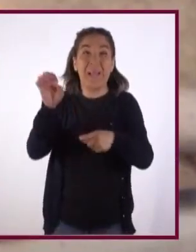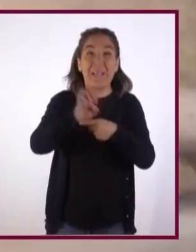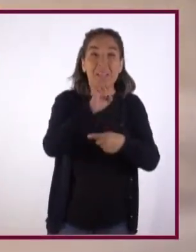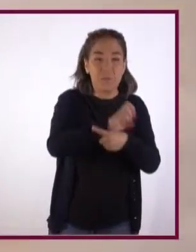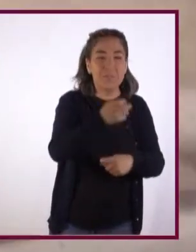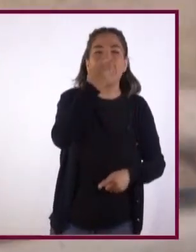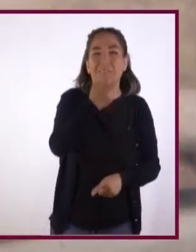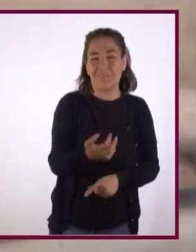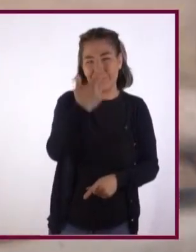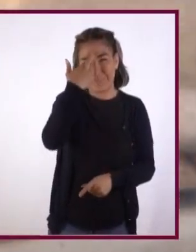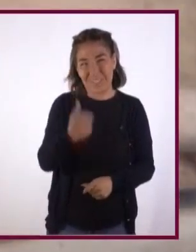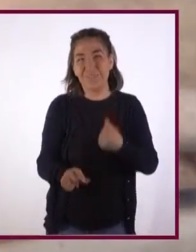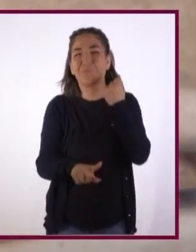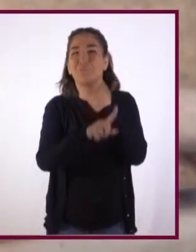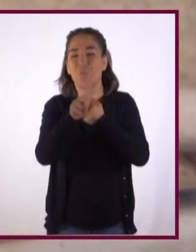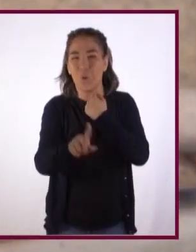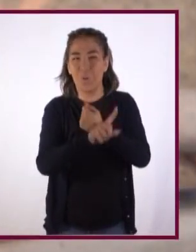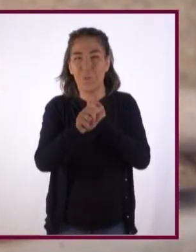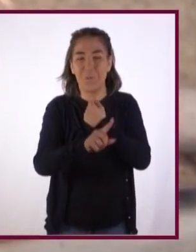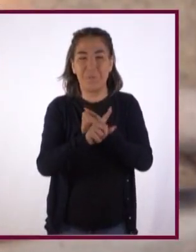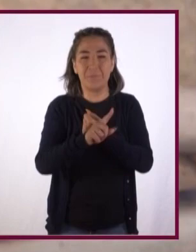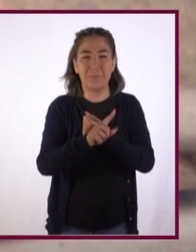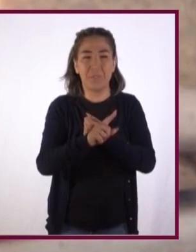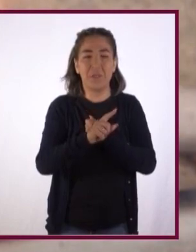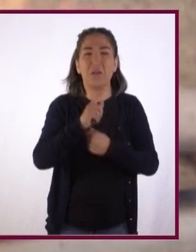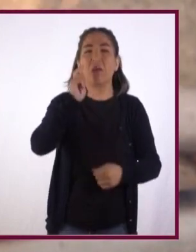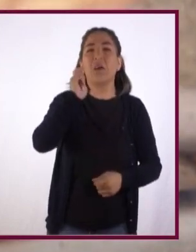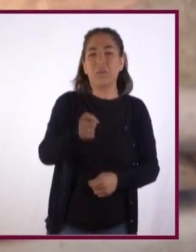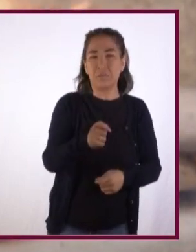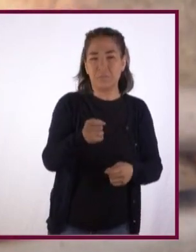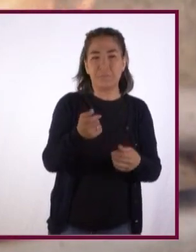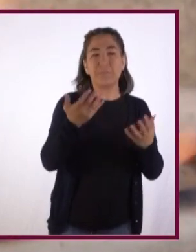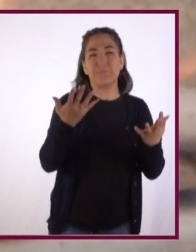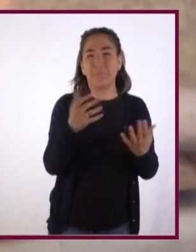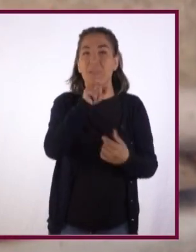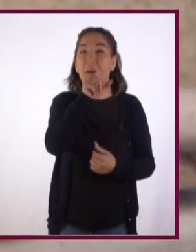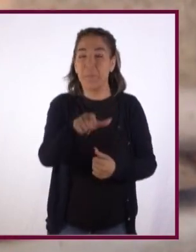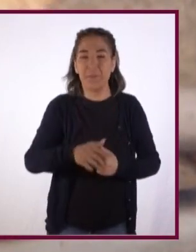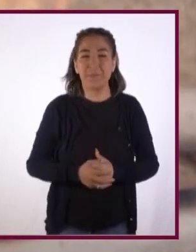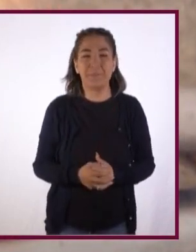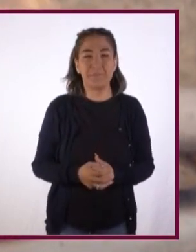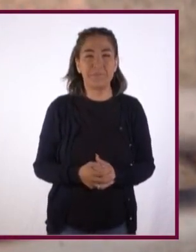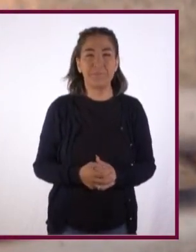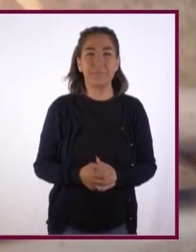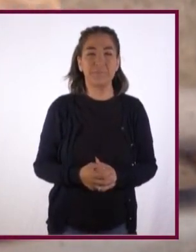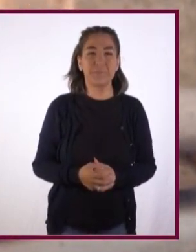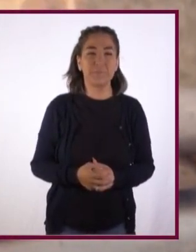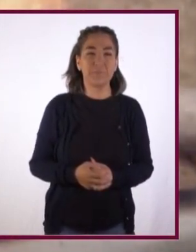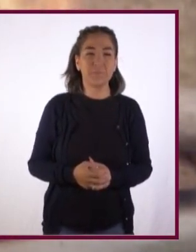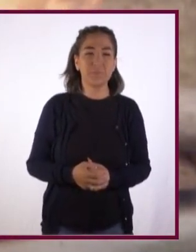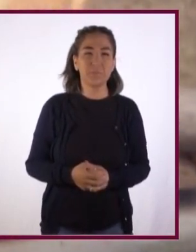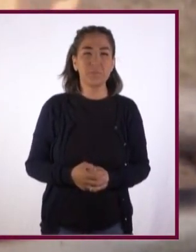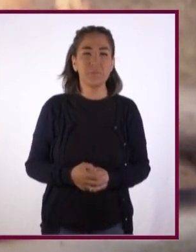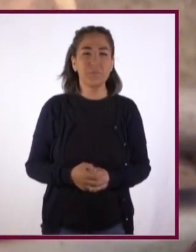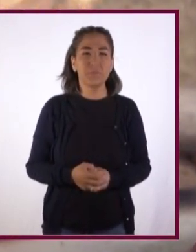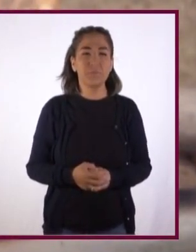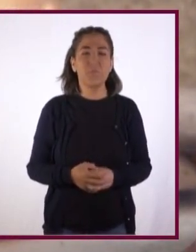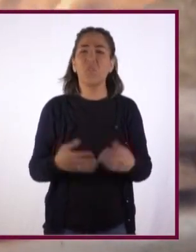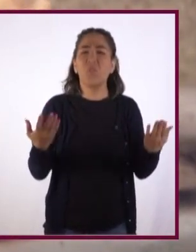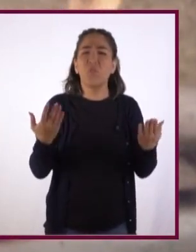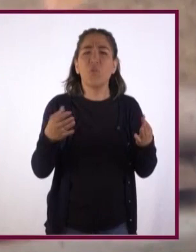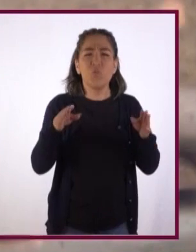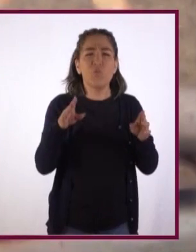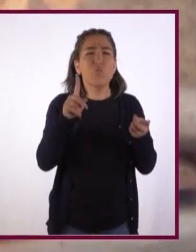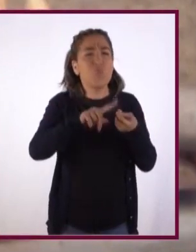Entonces, eso trae consecuencias. Van a variar las propiedades. ¿Y dónde podemos ver ejemplos de